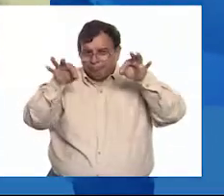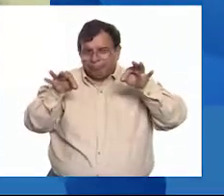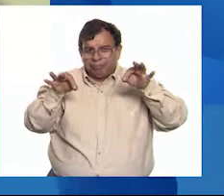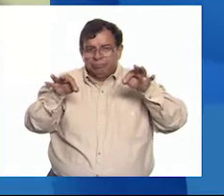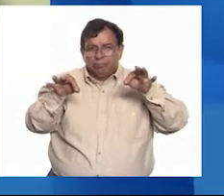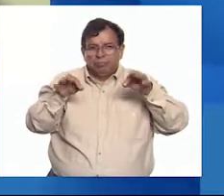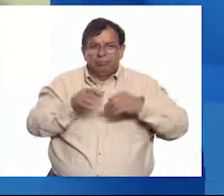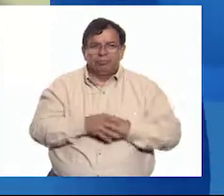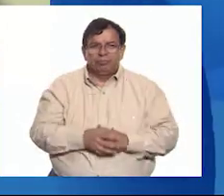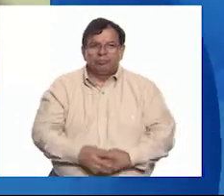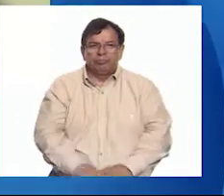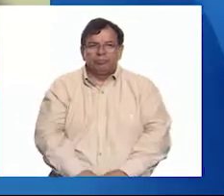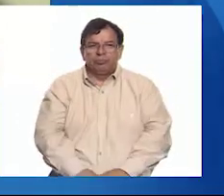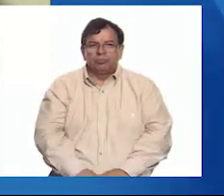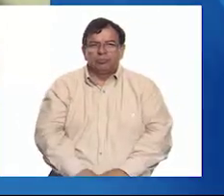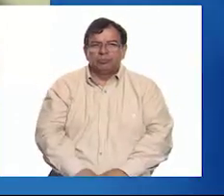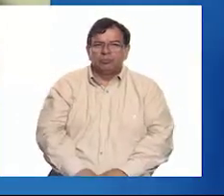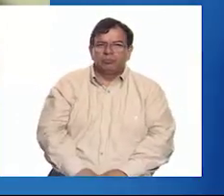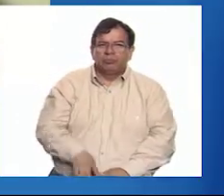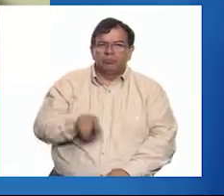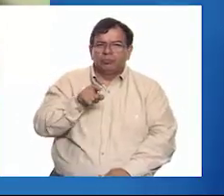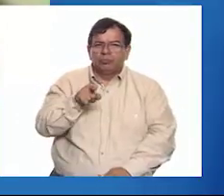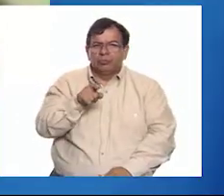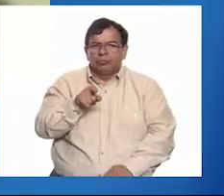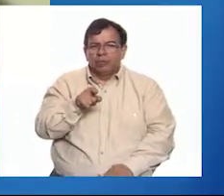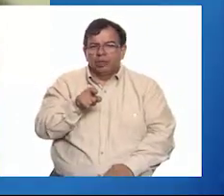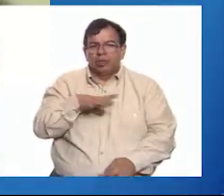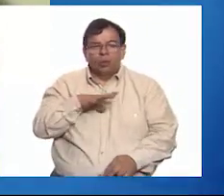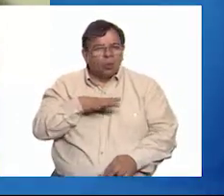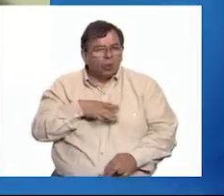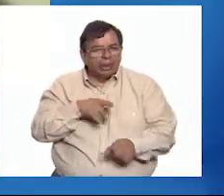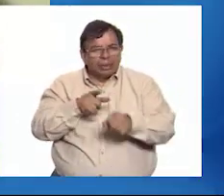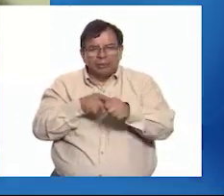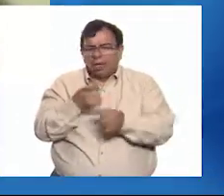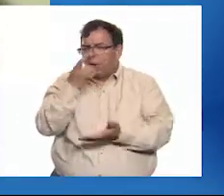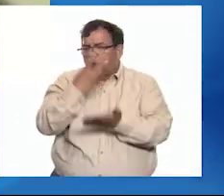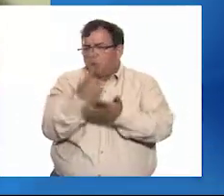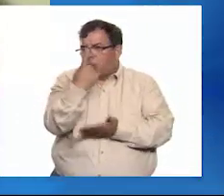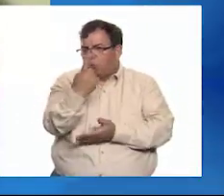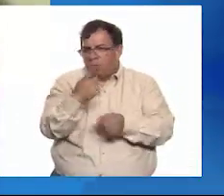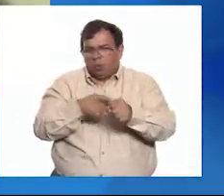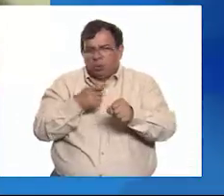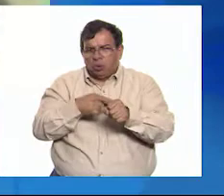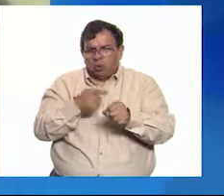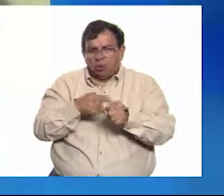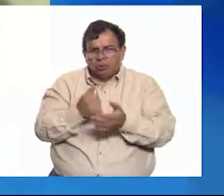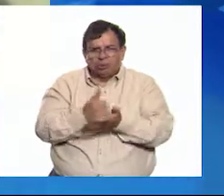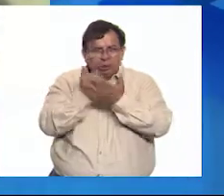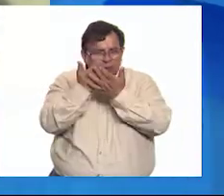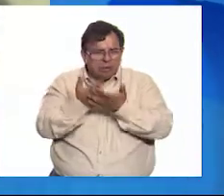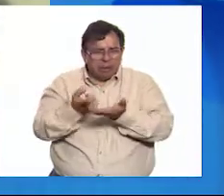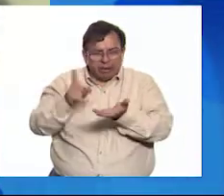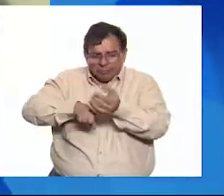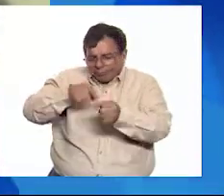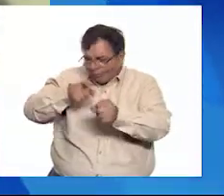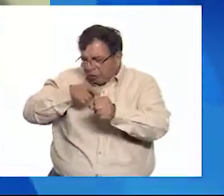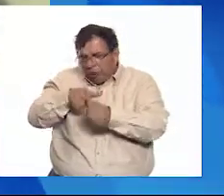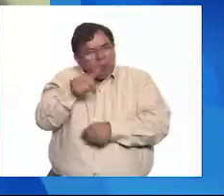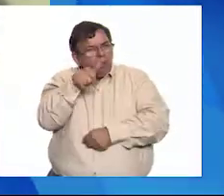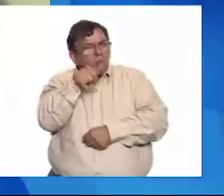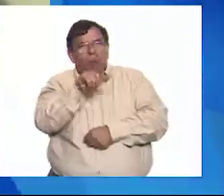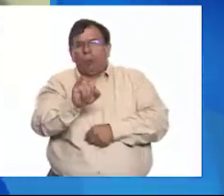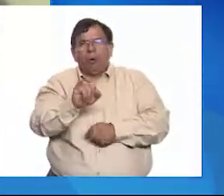Y esta es una servilleta monocromática, la cual nos puede ayudar para anexarle más colores, o así la